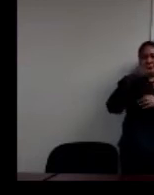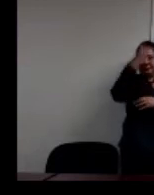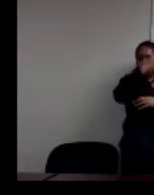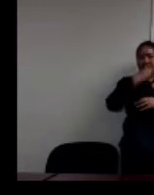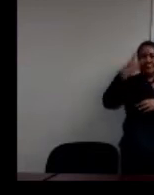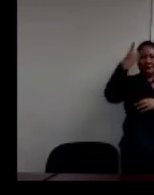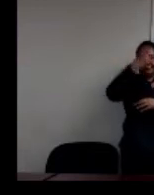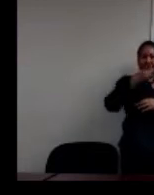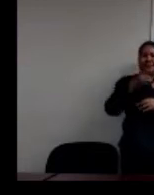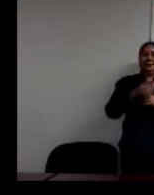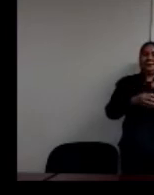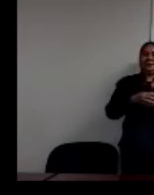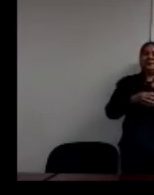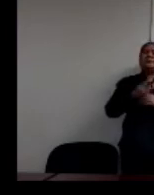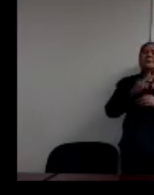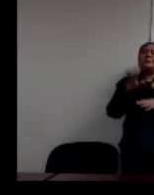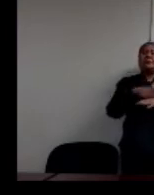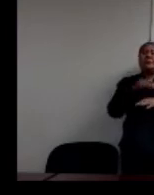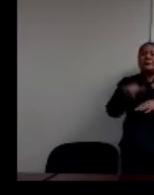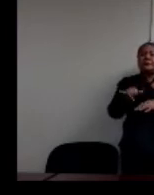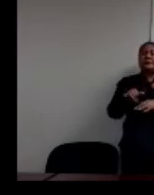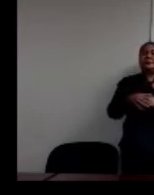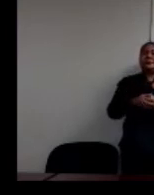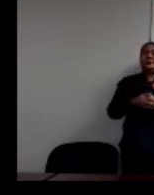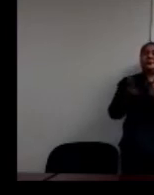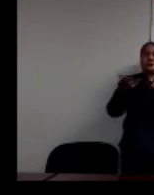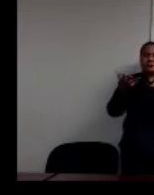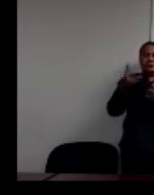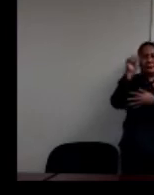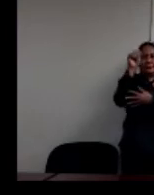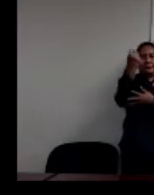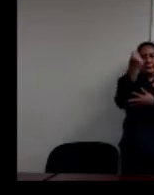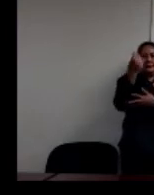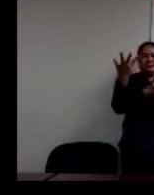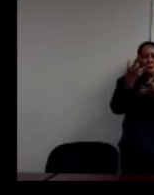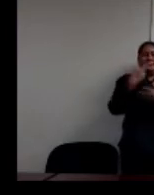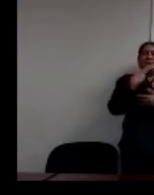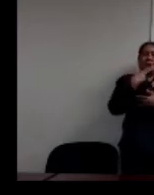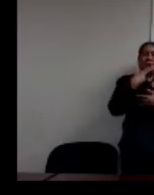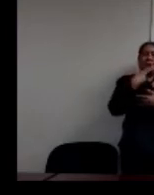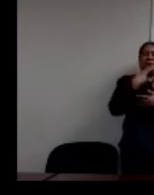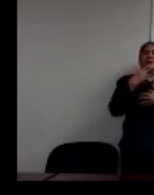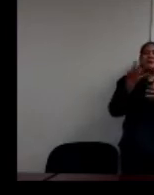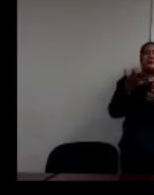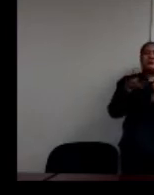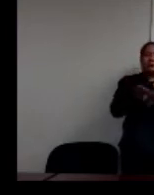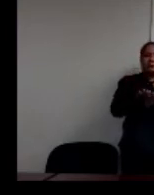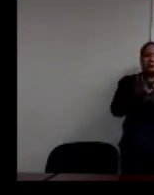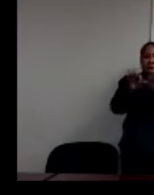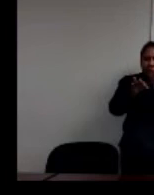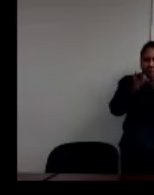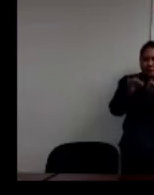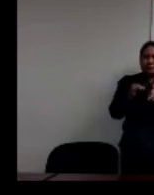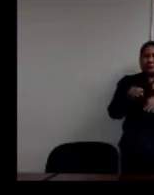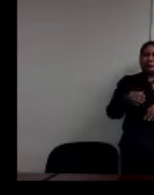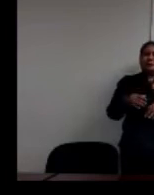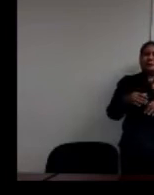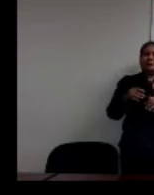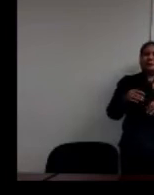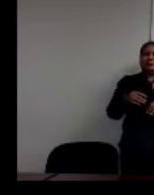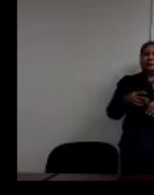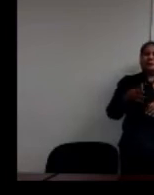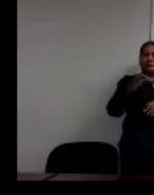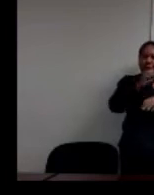diagnósticos, el por qué están ahí, qué estaban haciendo y qué técnicas han utilizado y cómo les ha funcionado. Es muy padre trabajar en terapia de